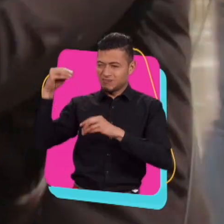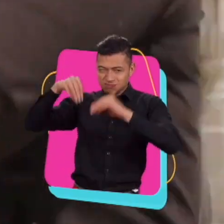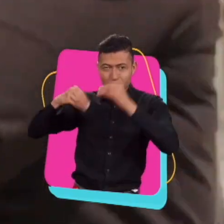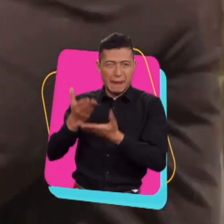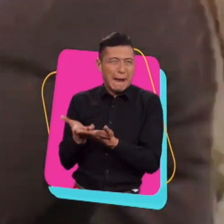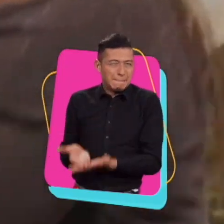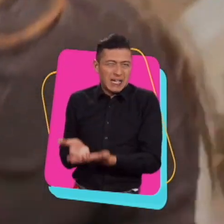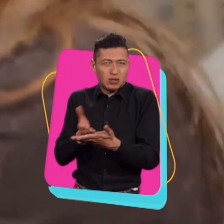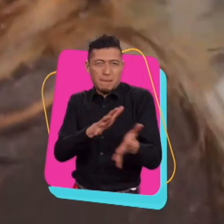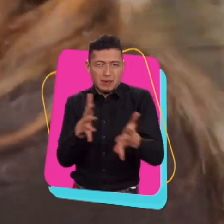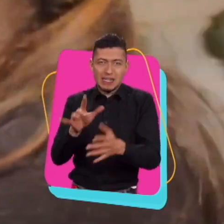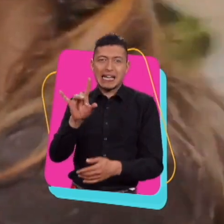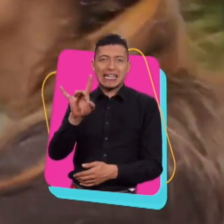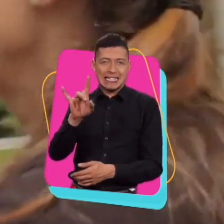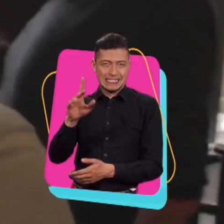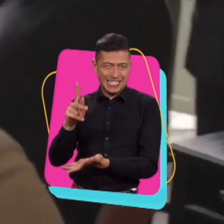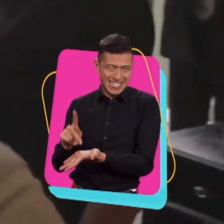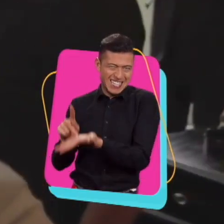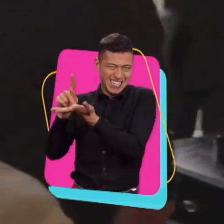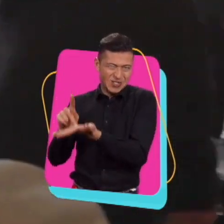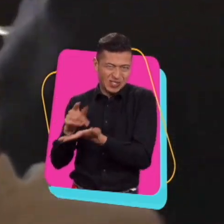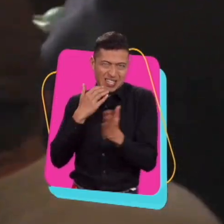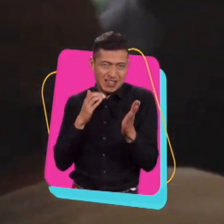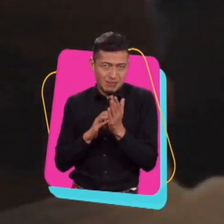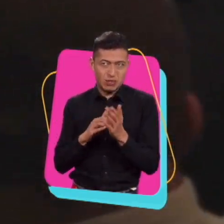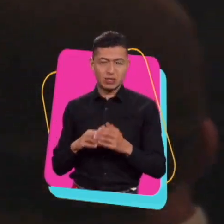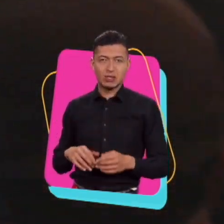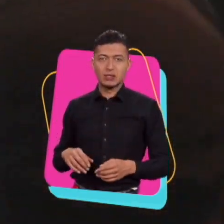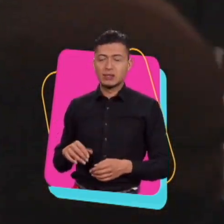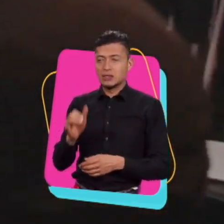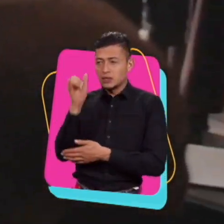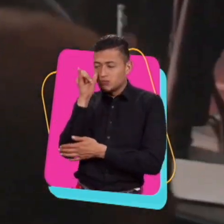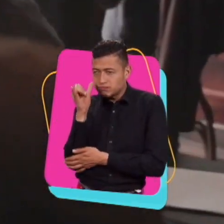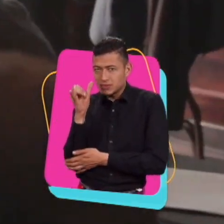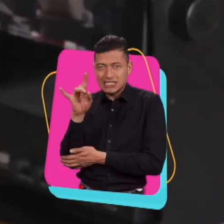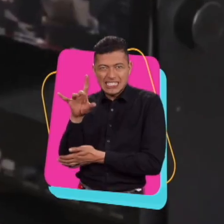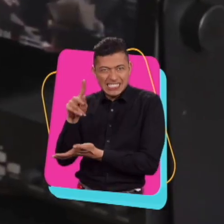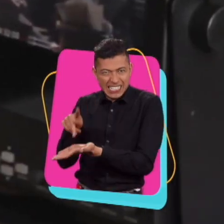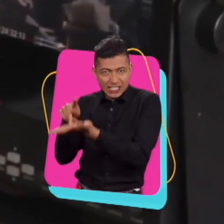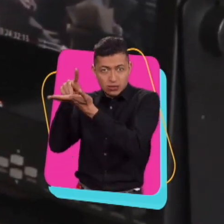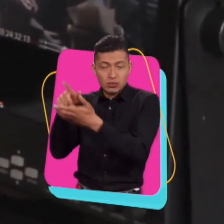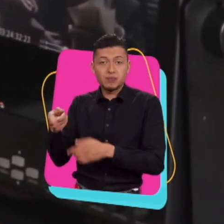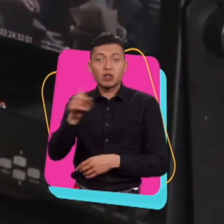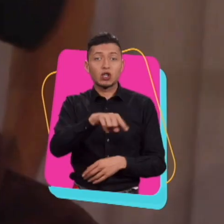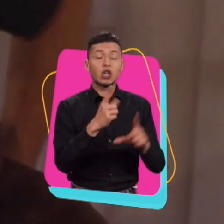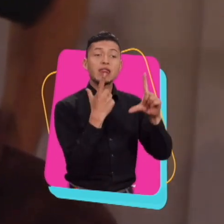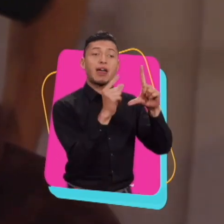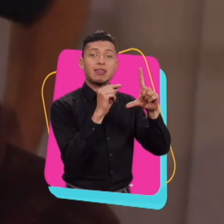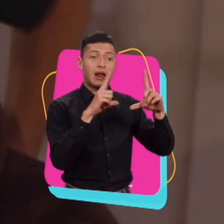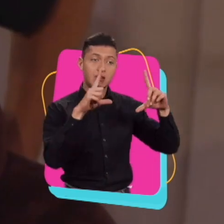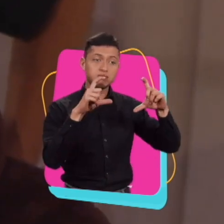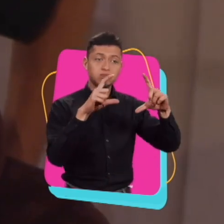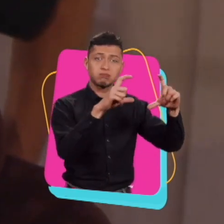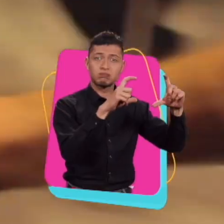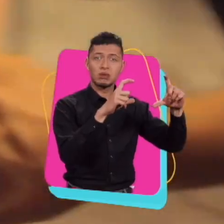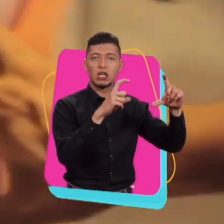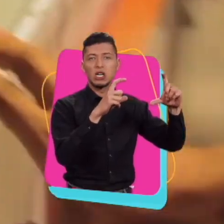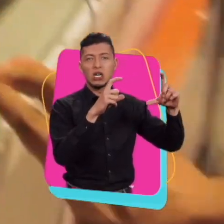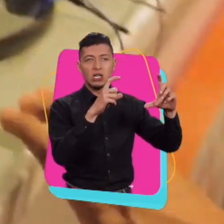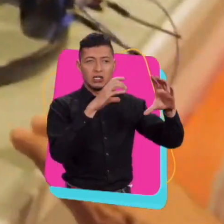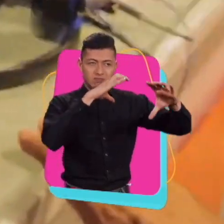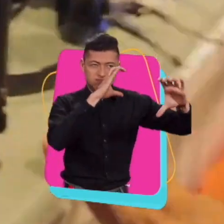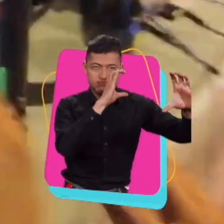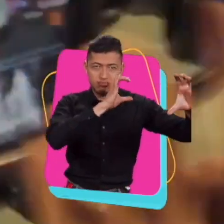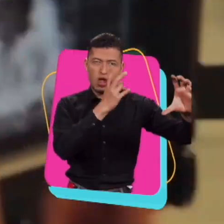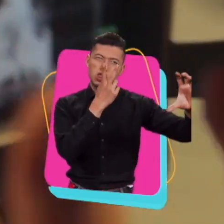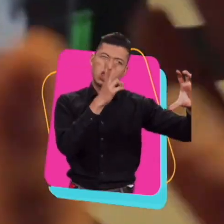accesorios podía estar pensando más o menos 15 kilos, un poco desnuda, digamos, y una cámara digital está pesando